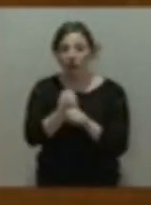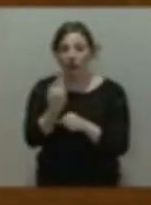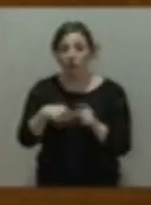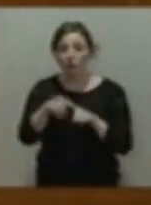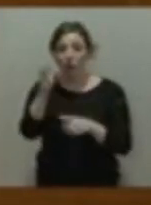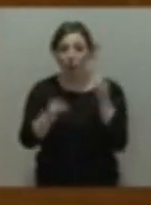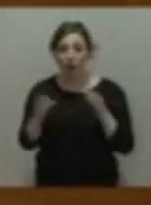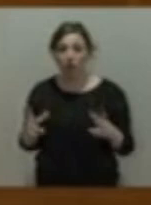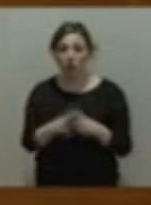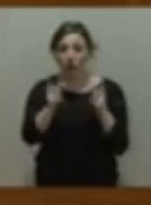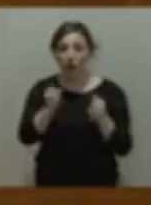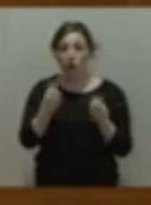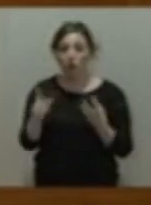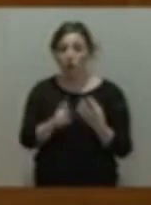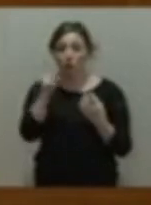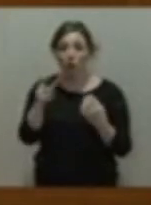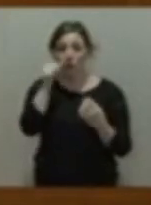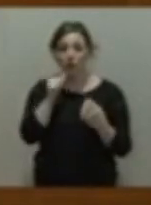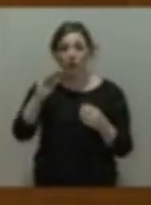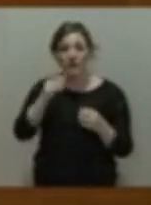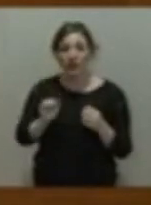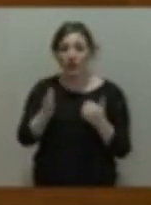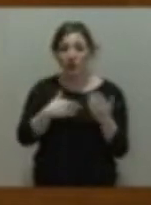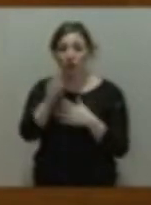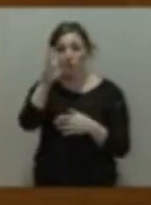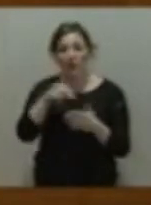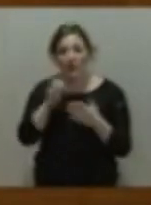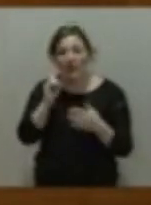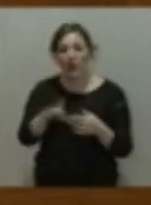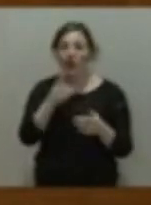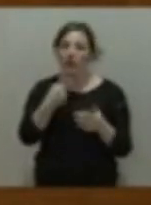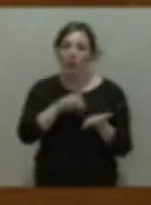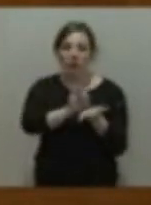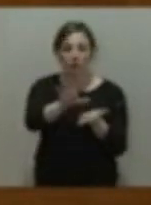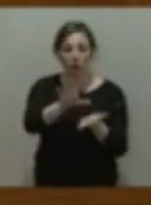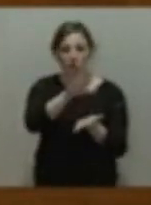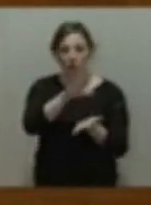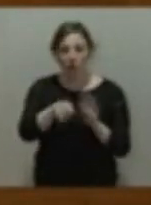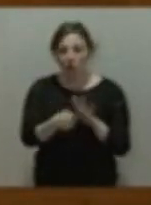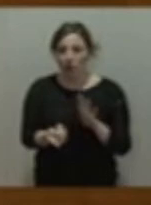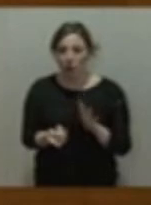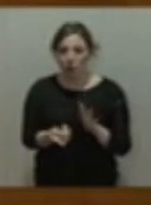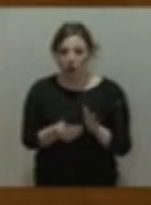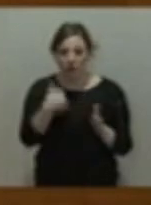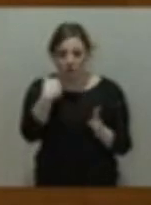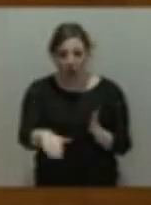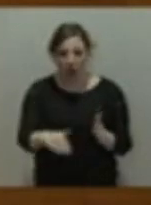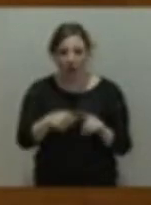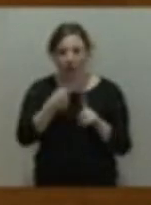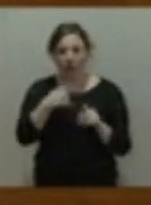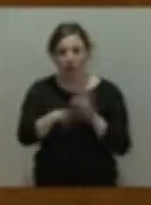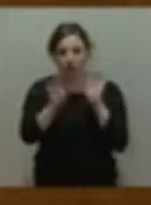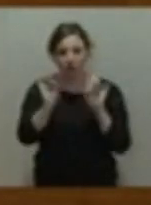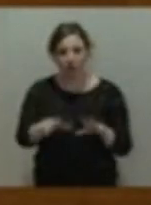Social número 1 de Oviedo de fecha 12 de marzo del 2015, donde se dictaba un despido improcedente que aún hoy se mantiene como tal, lo que también